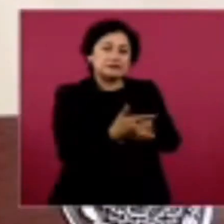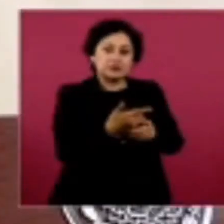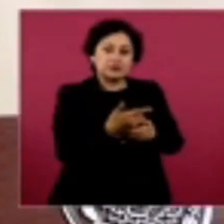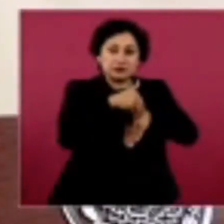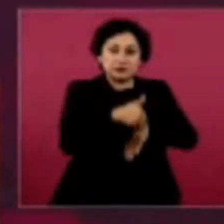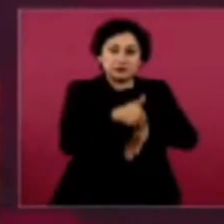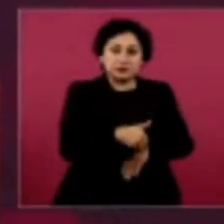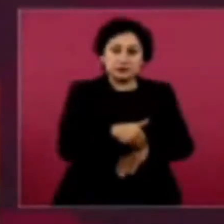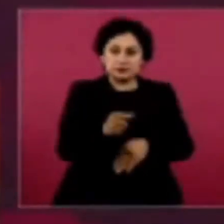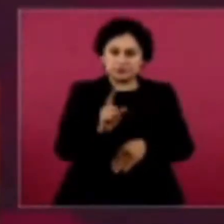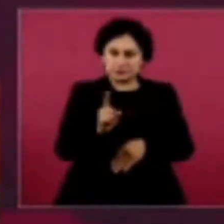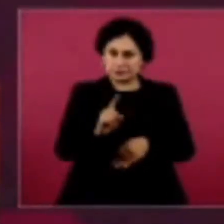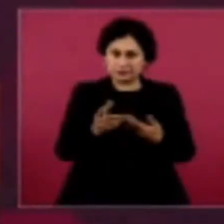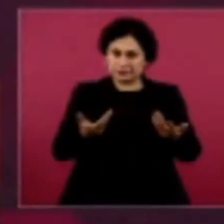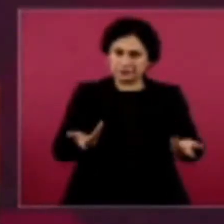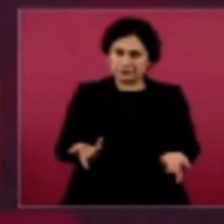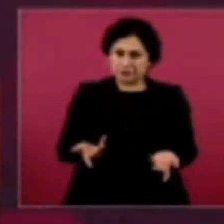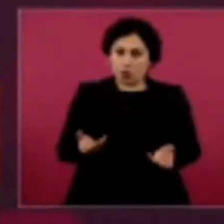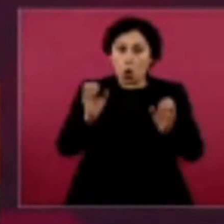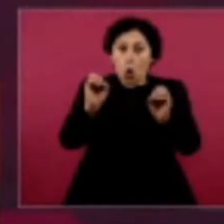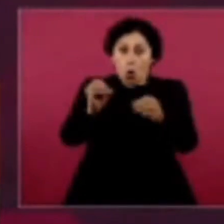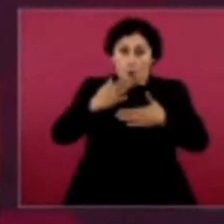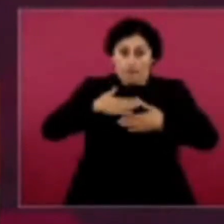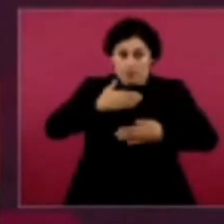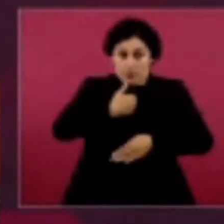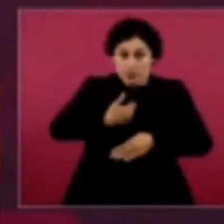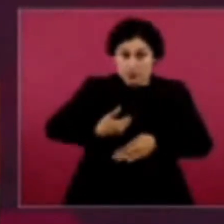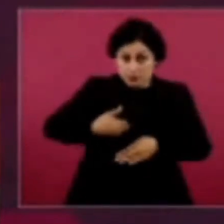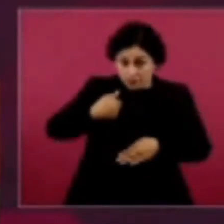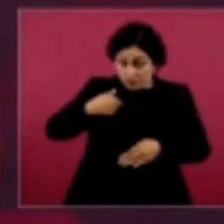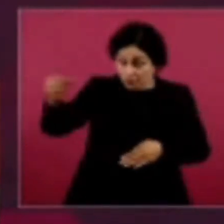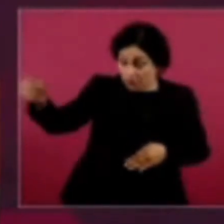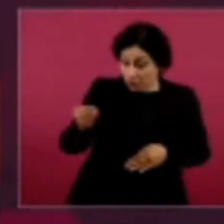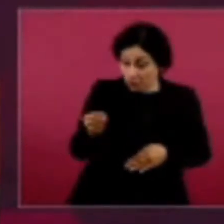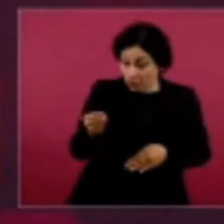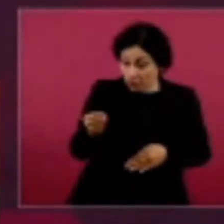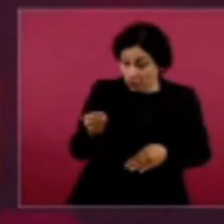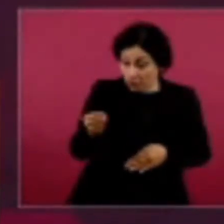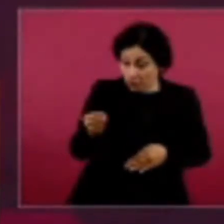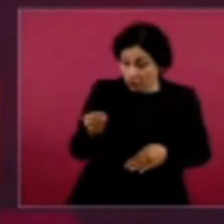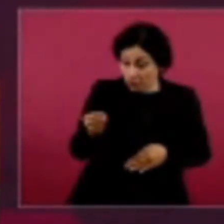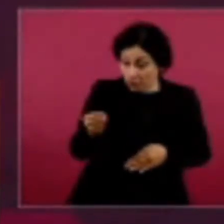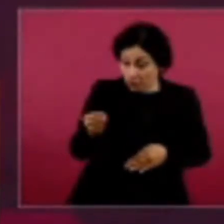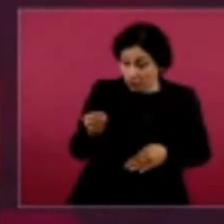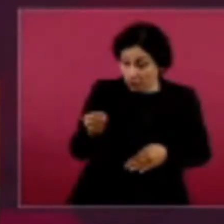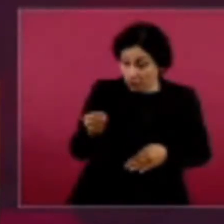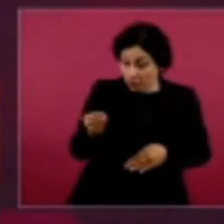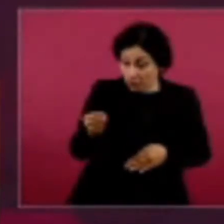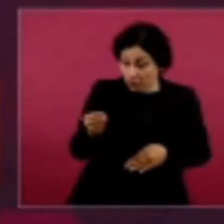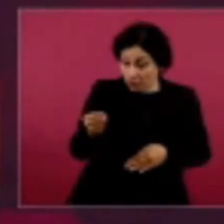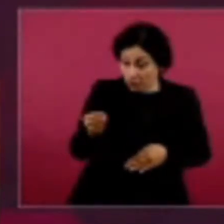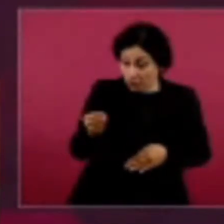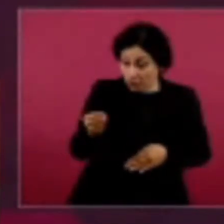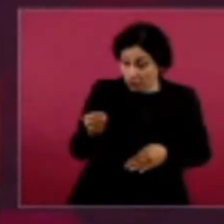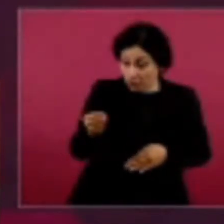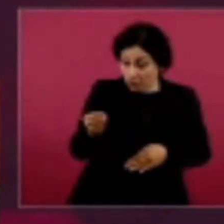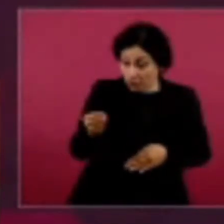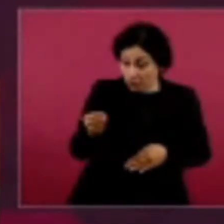que le deban el cargo al pueblo, para